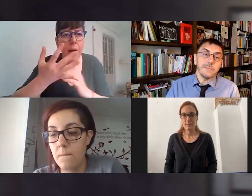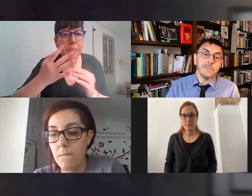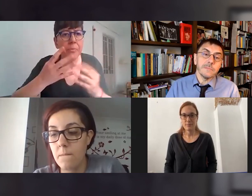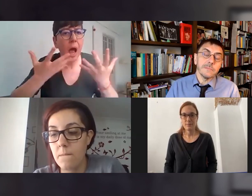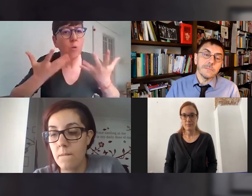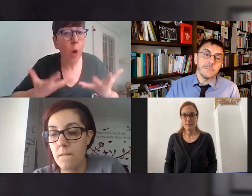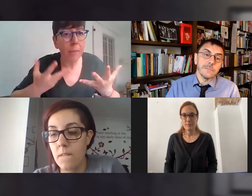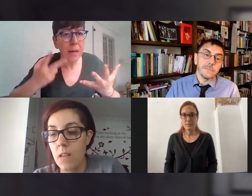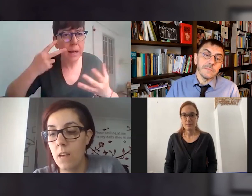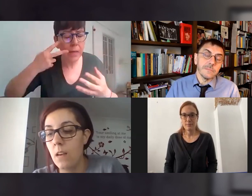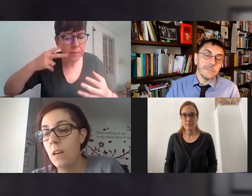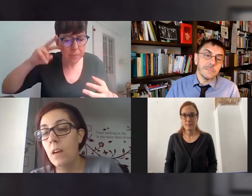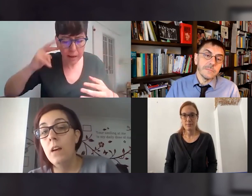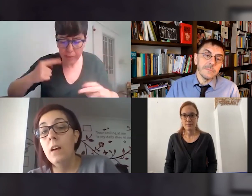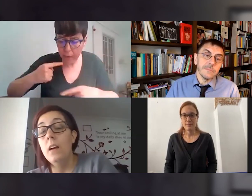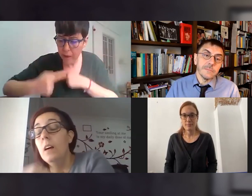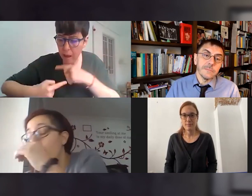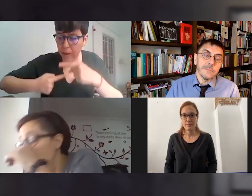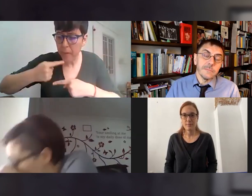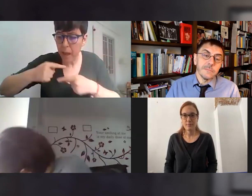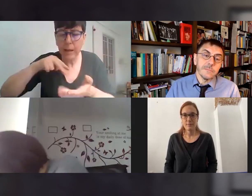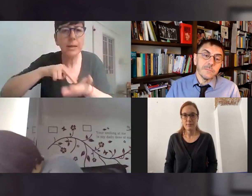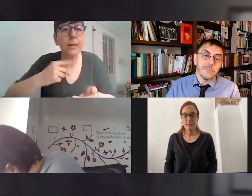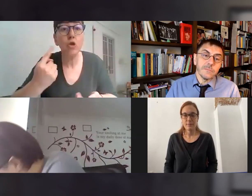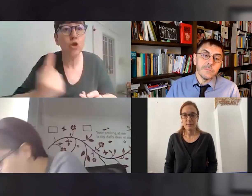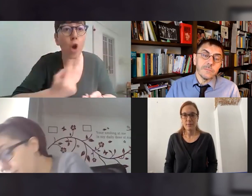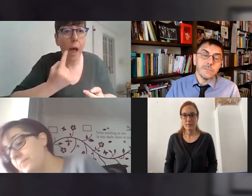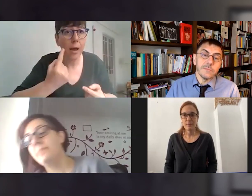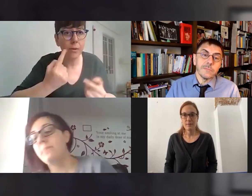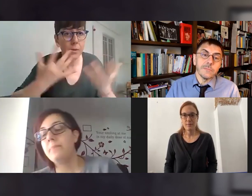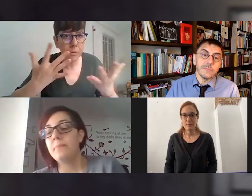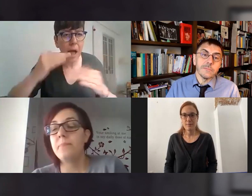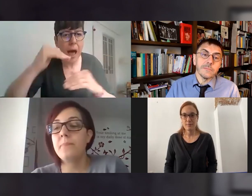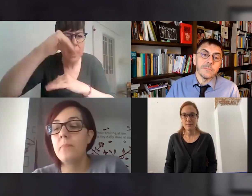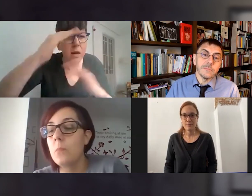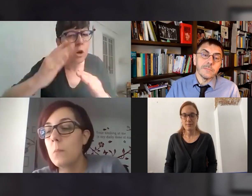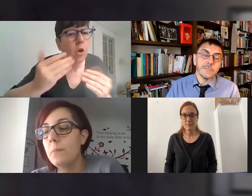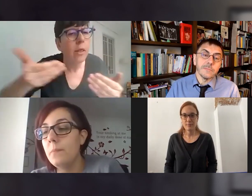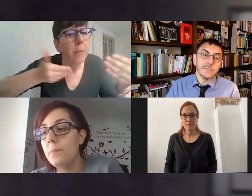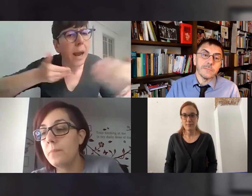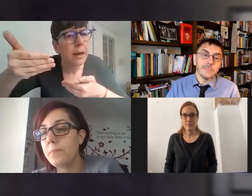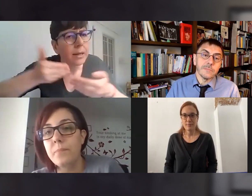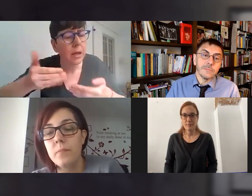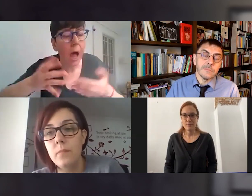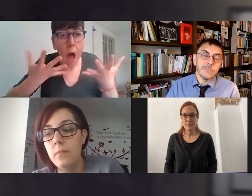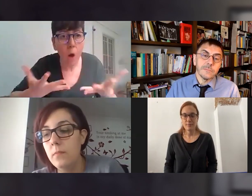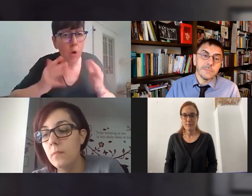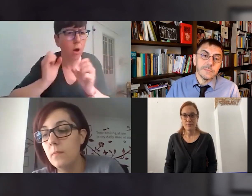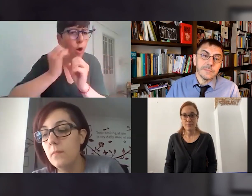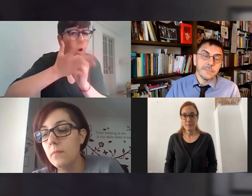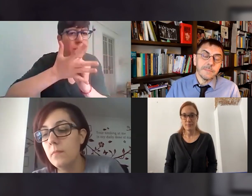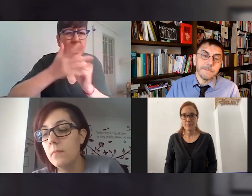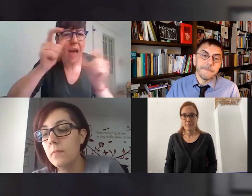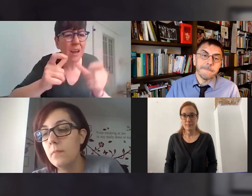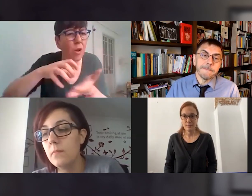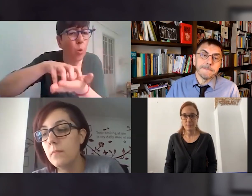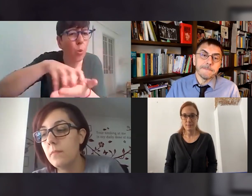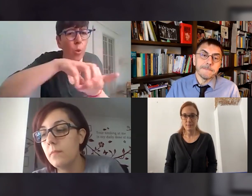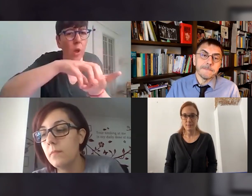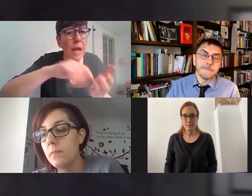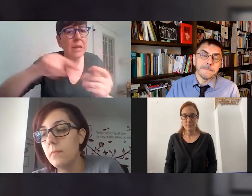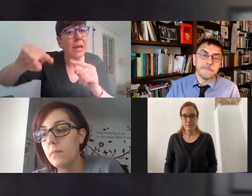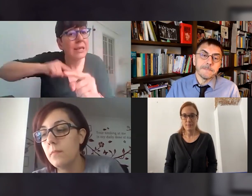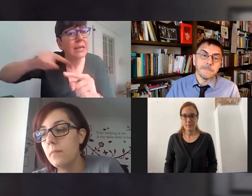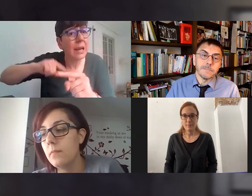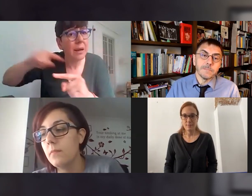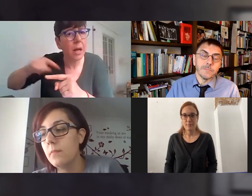no recibes apoyo. Entonces, un poco la experiencia del día a día es ese sentimiento de soledad. Hay que atender